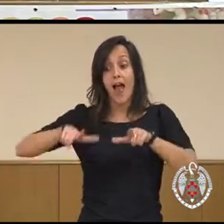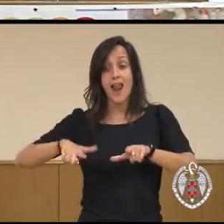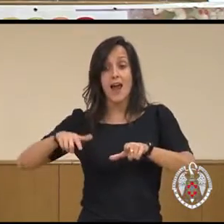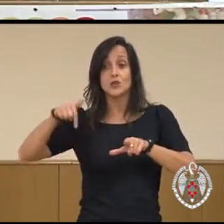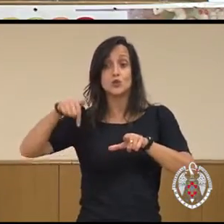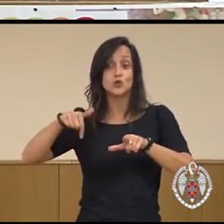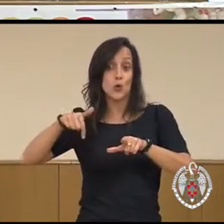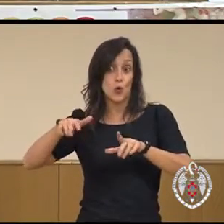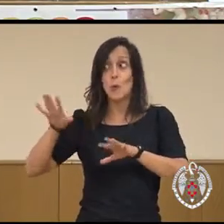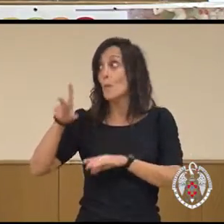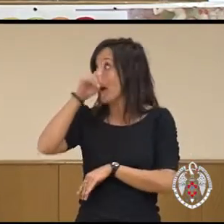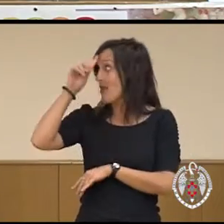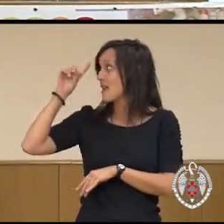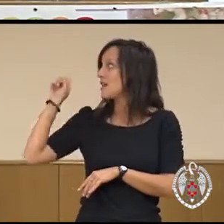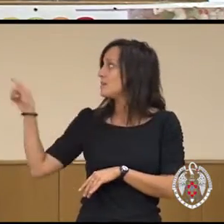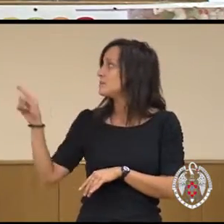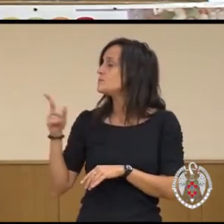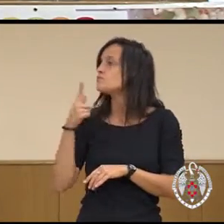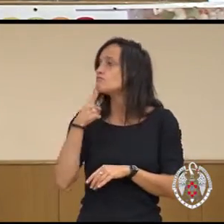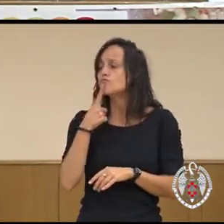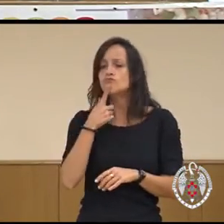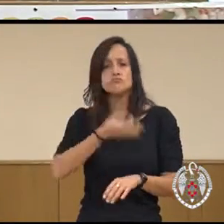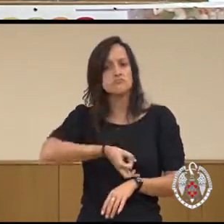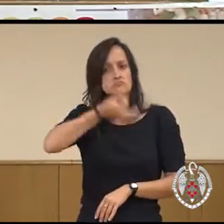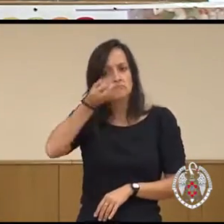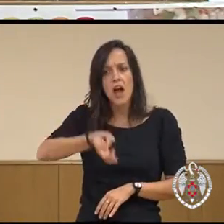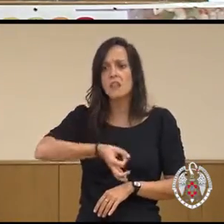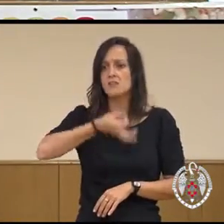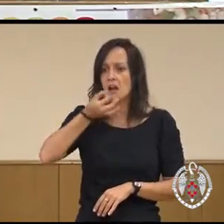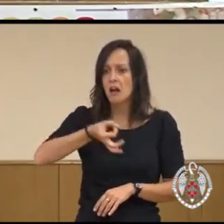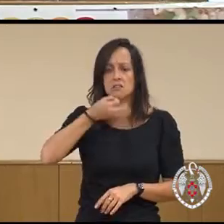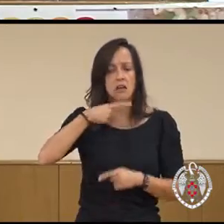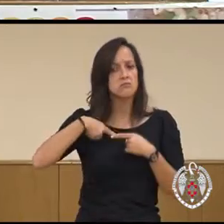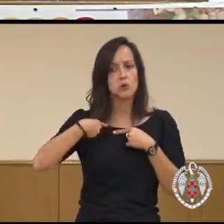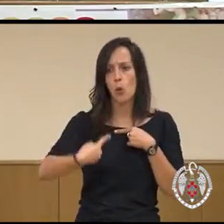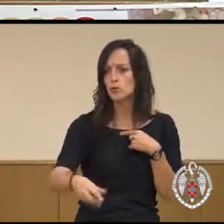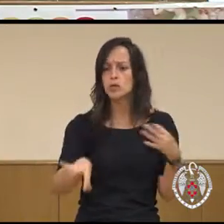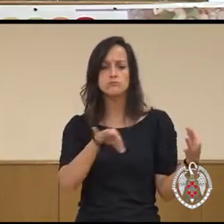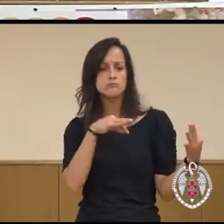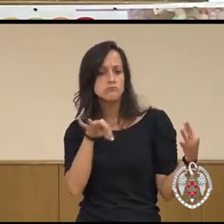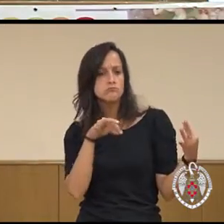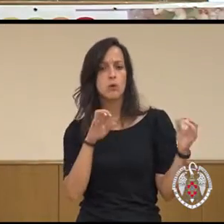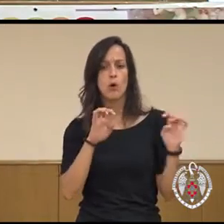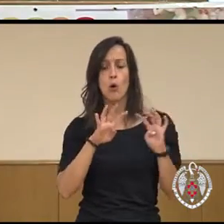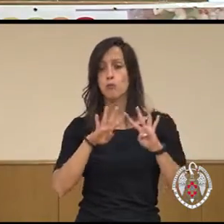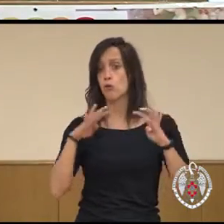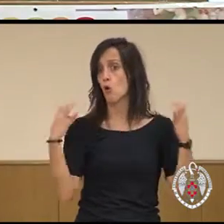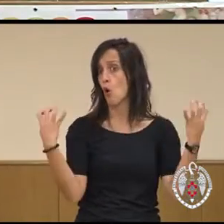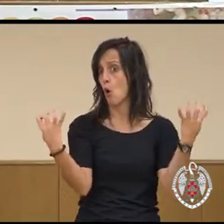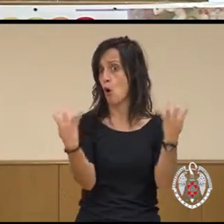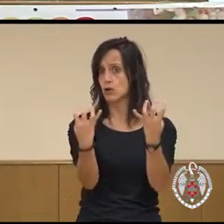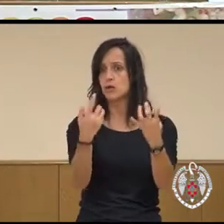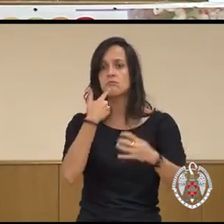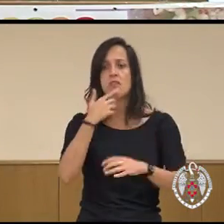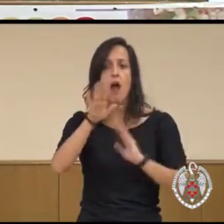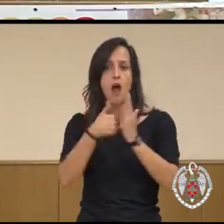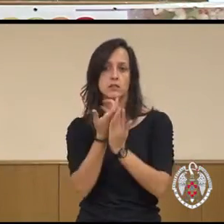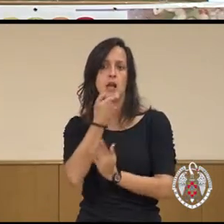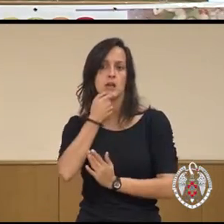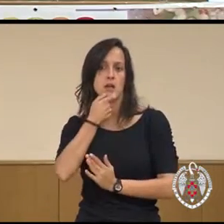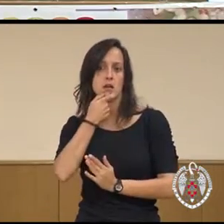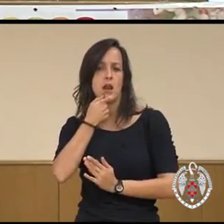casi todas las tardes tocaban música acompañados con los músicos de la corte, a los que muy pronto se añadió un violista inglés, Henry Butler, un